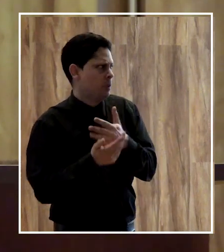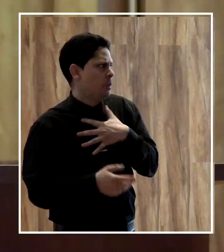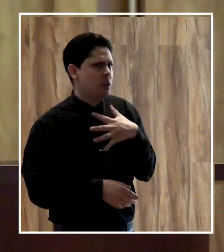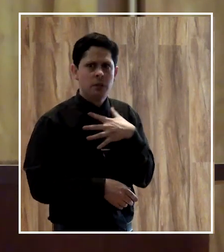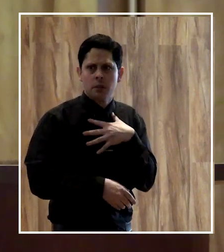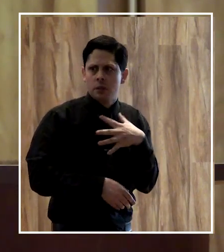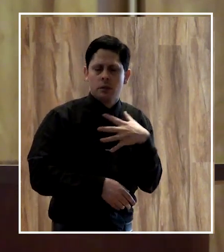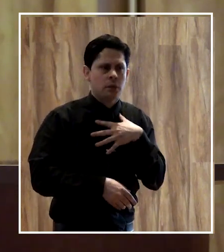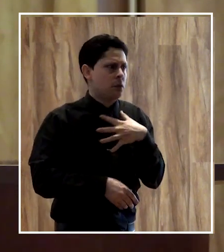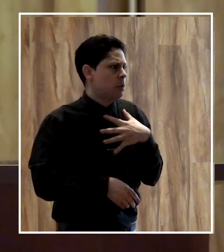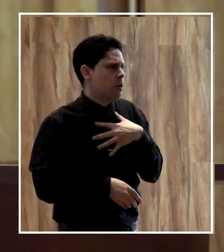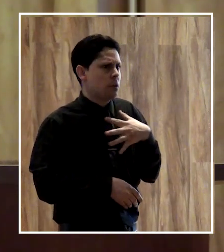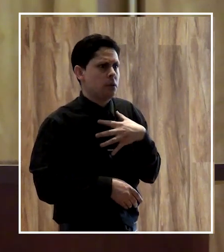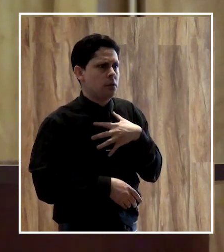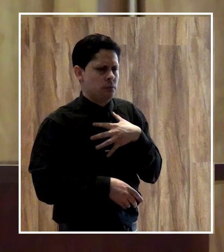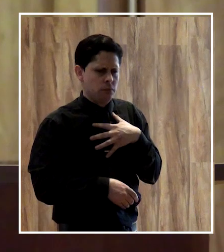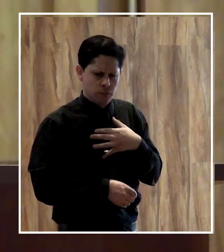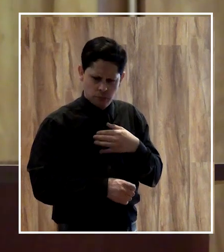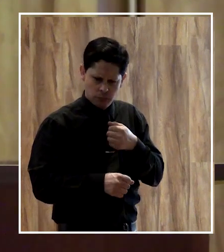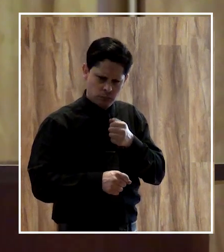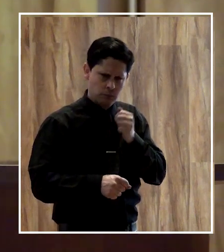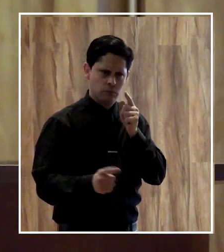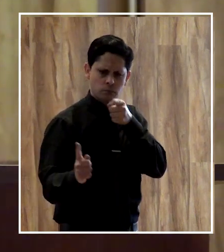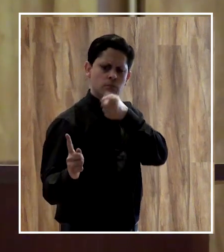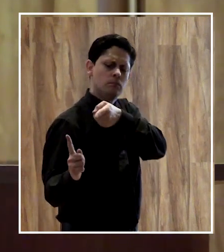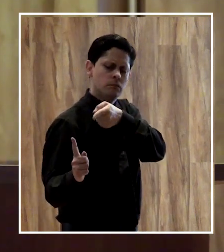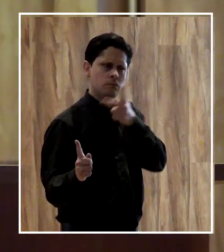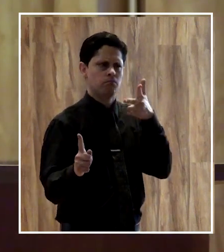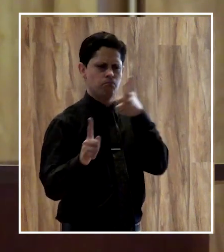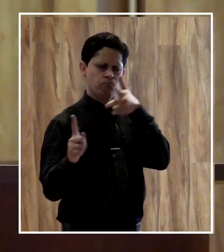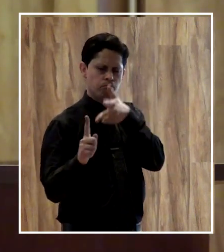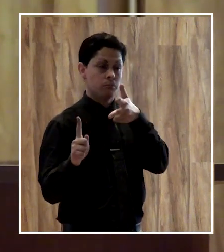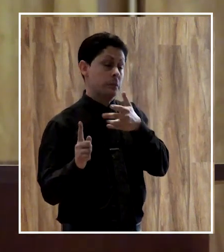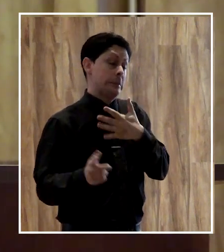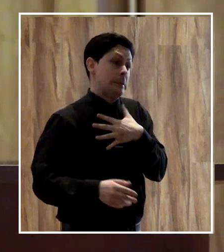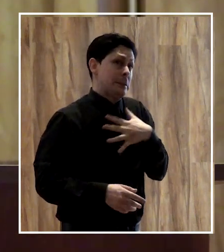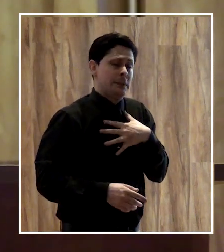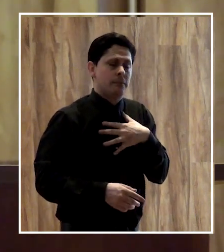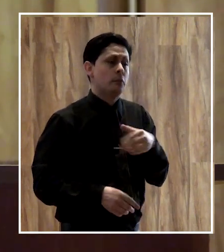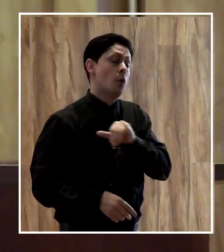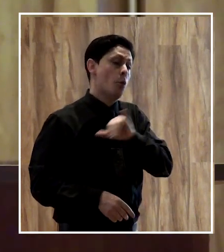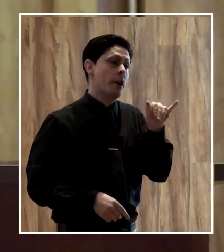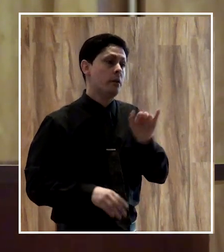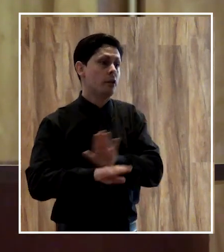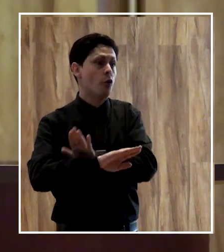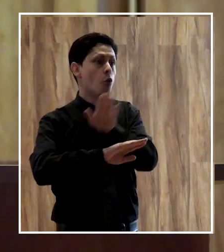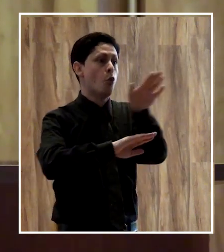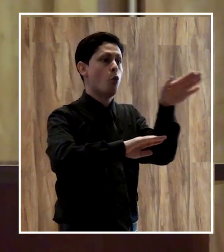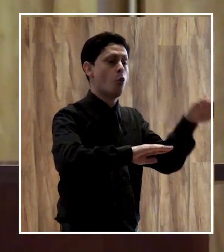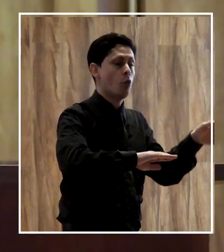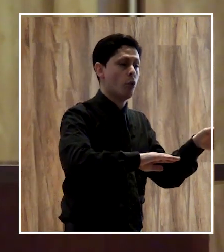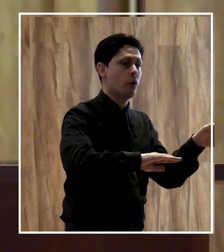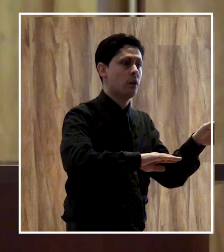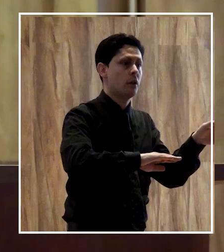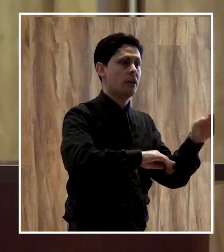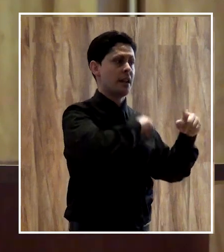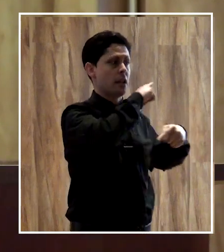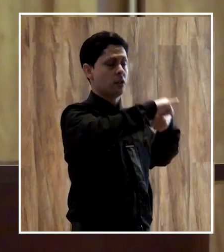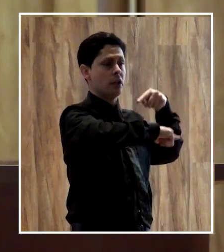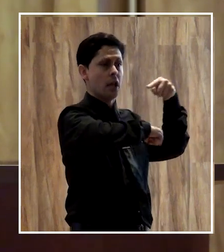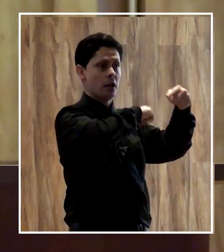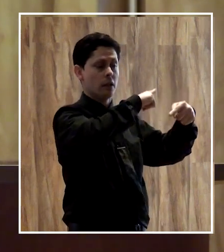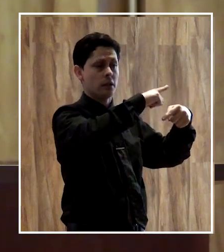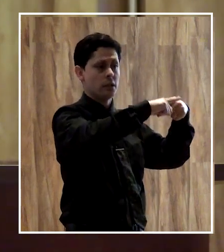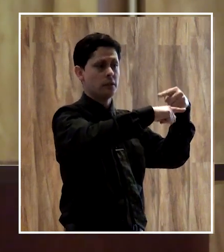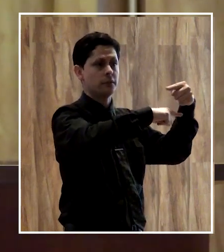cesantía, al miedo, a la prisión, etc. Durante estos años, pero cuidado, la historia